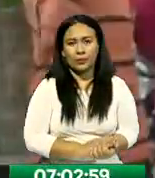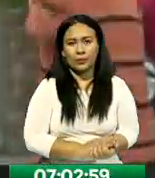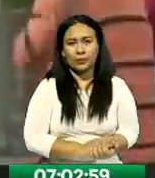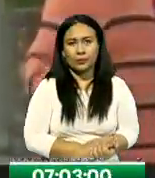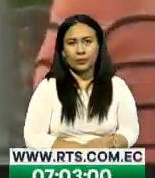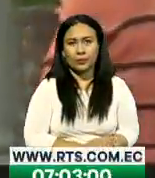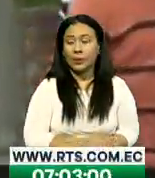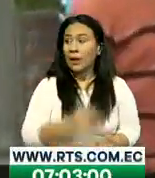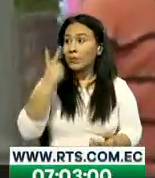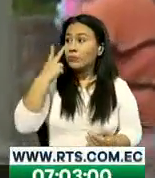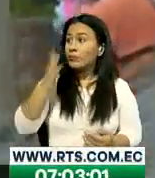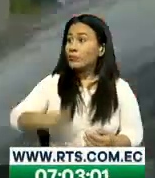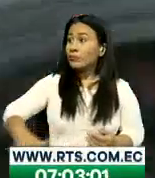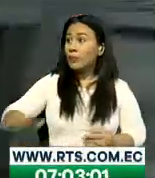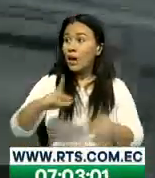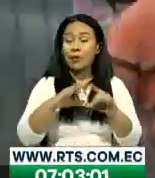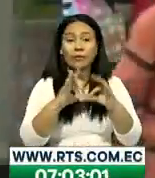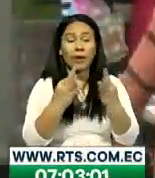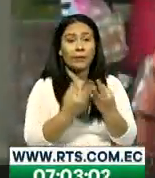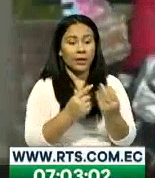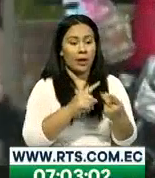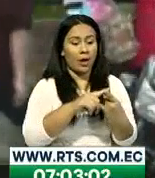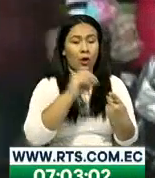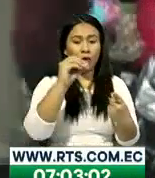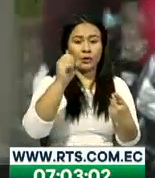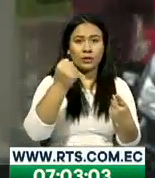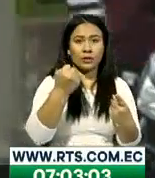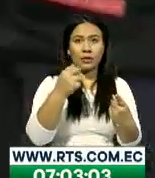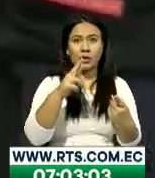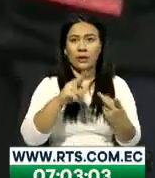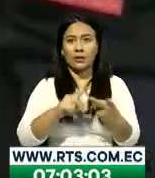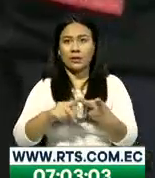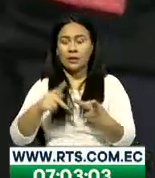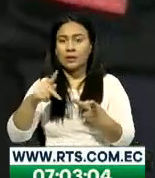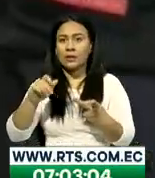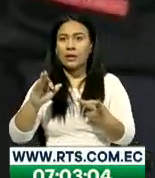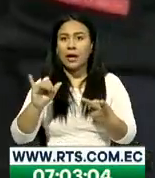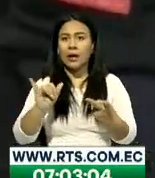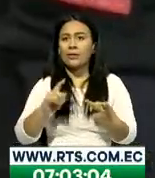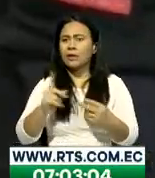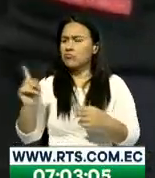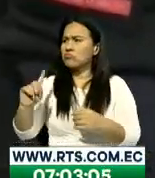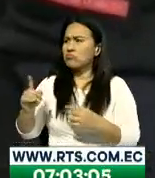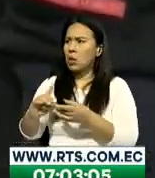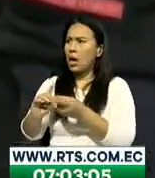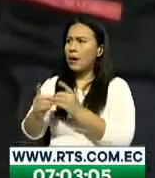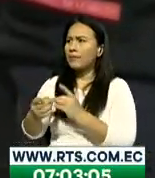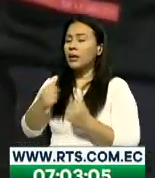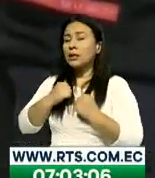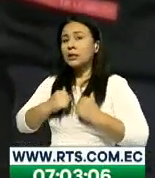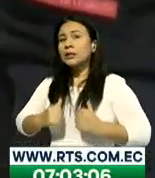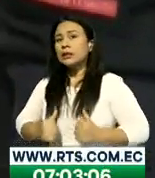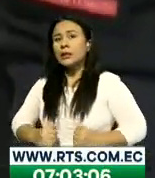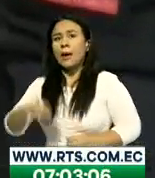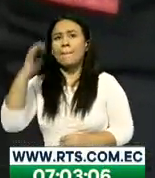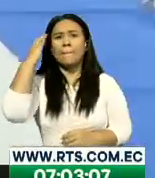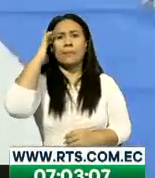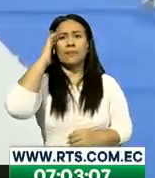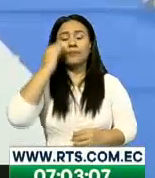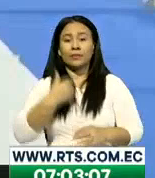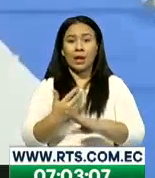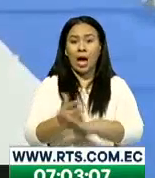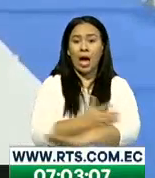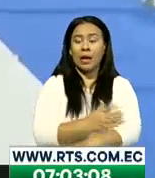El ambiente en torno a los familiares de Óscar y Katy en Pasto, Nariño, no ha cambiado. Todo es incertidumbre, dolor y angustia. Ellos pasaron la